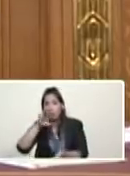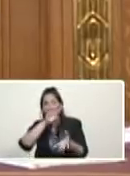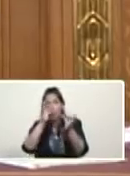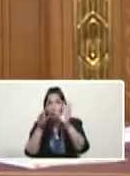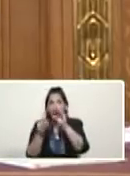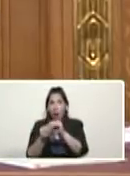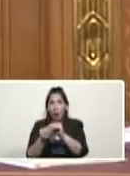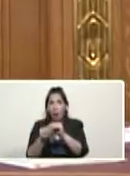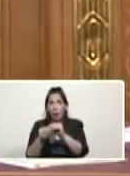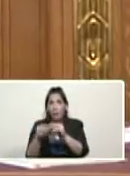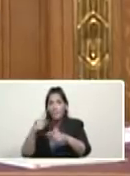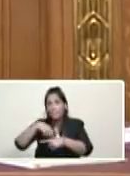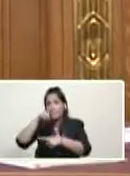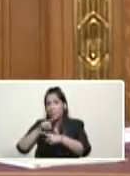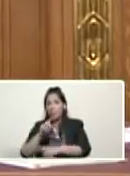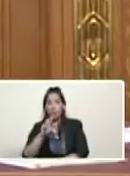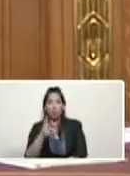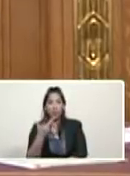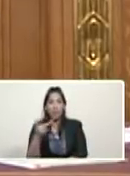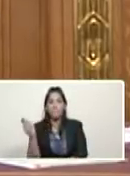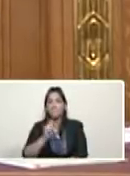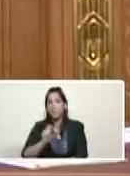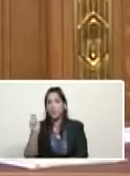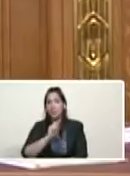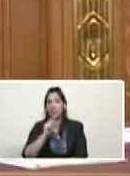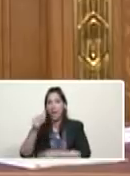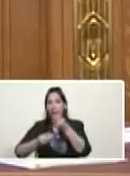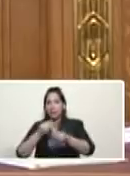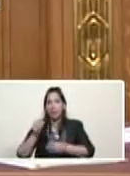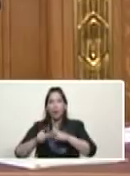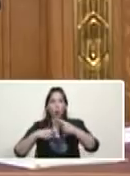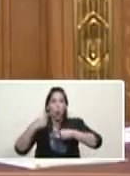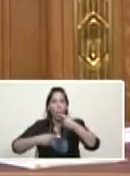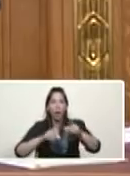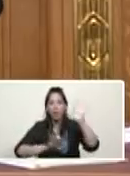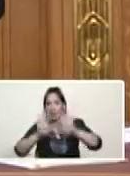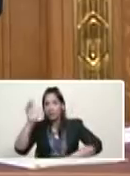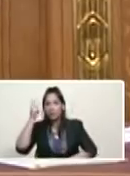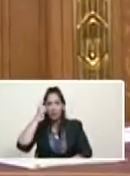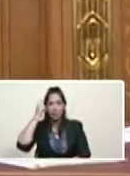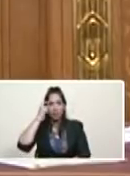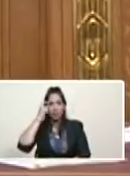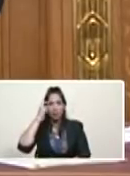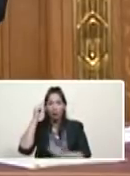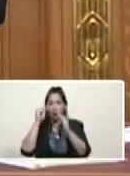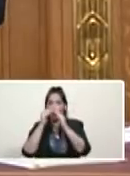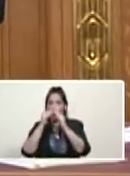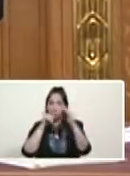en este primer trimestre, lograrlo cada 15 días al hogar venezolano.